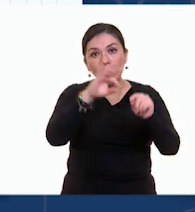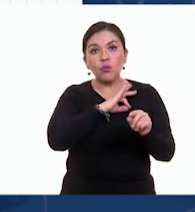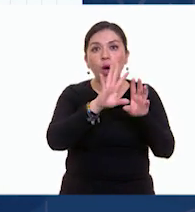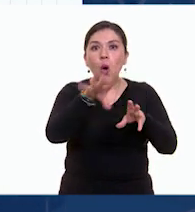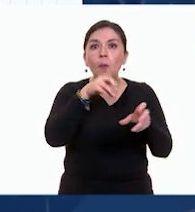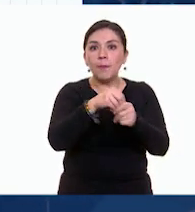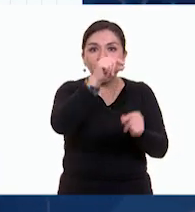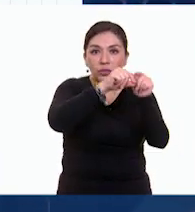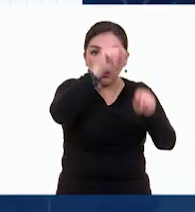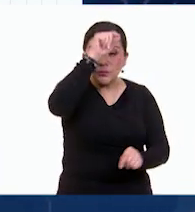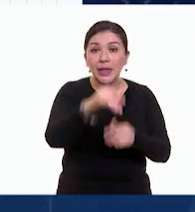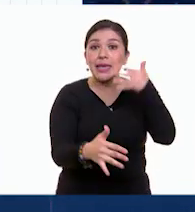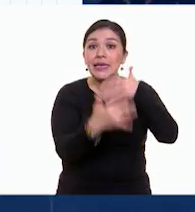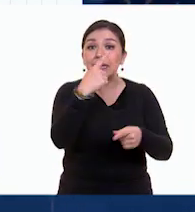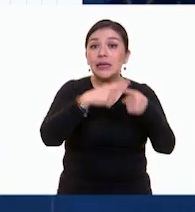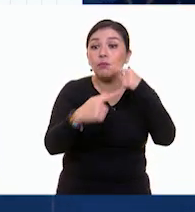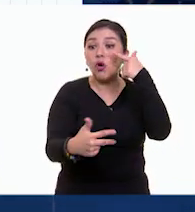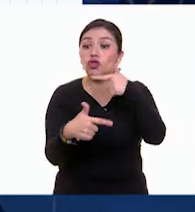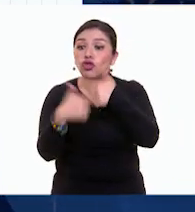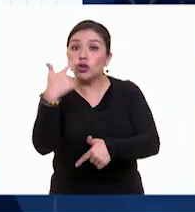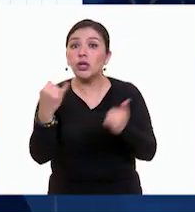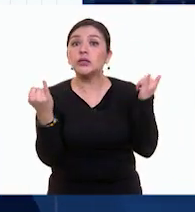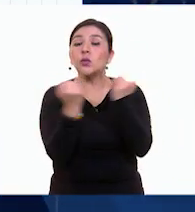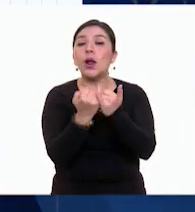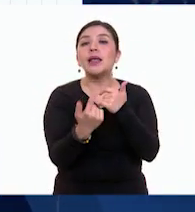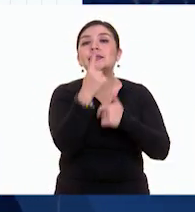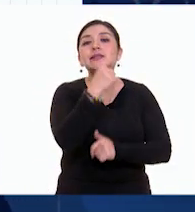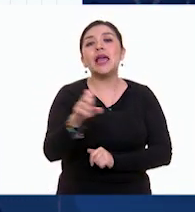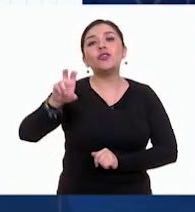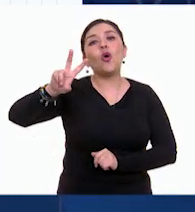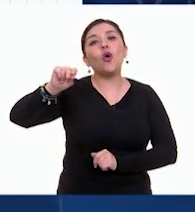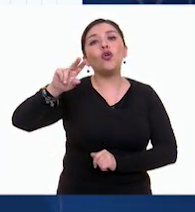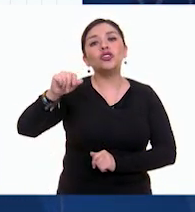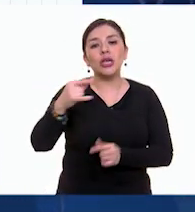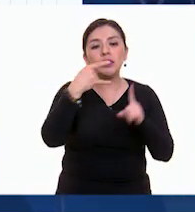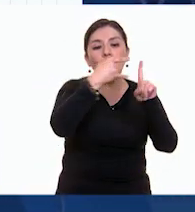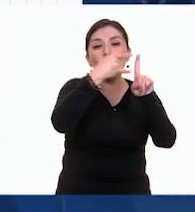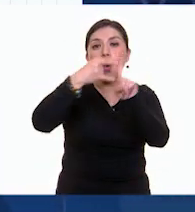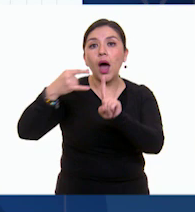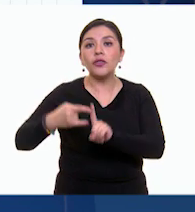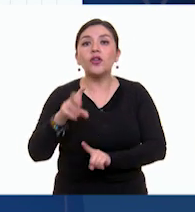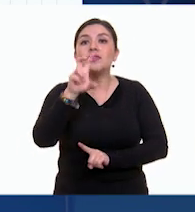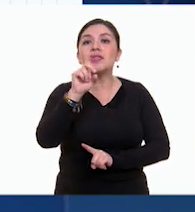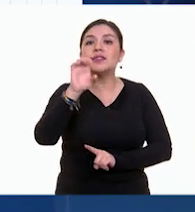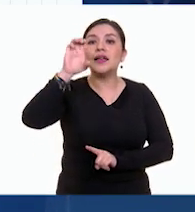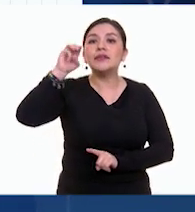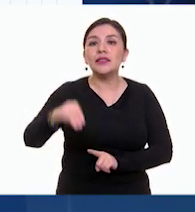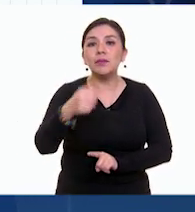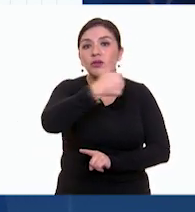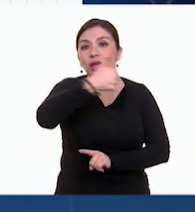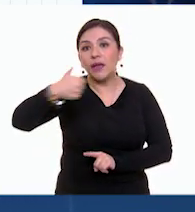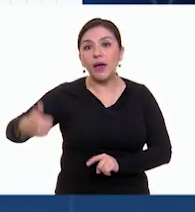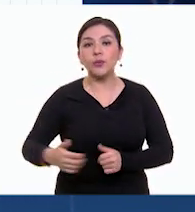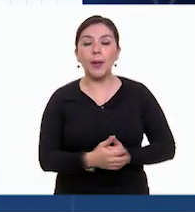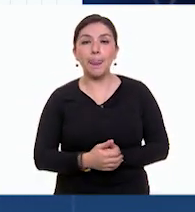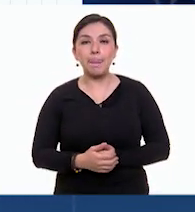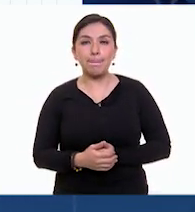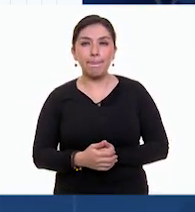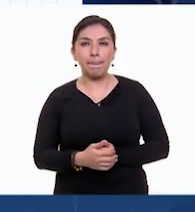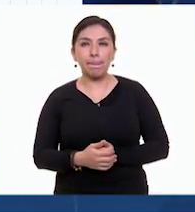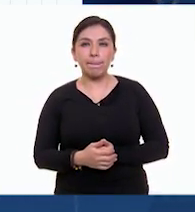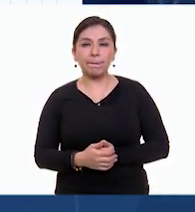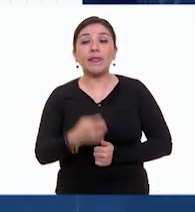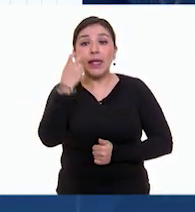ancho. 15 por 12 es igual a 180 losetas cuadradas de 30 centímetros por